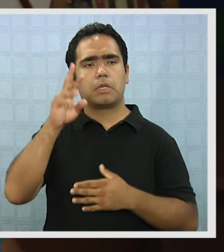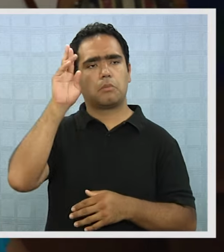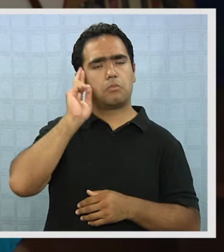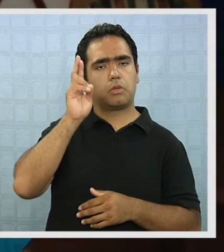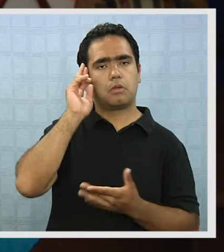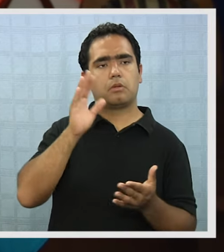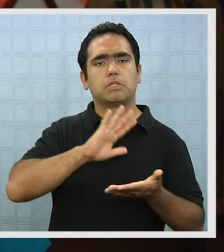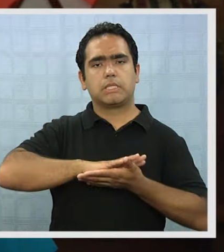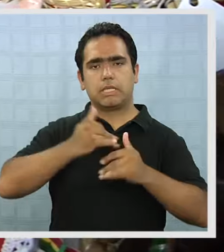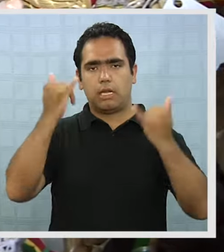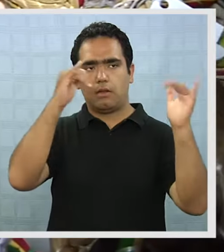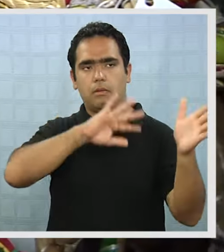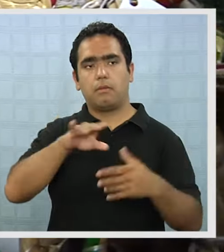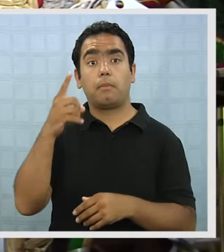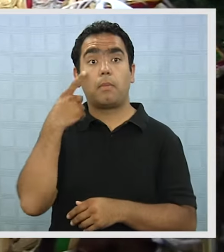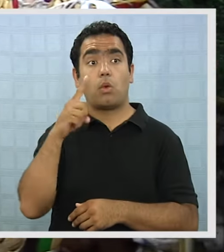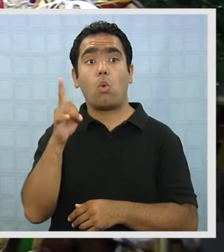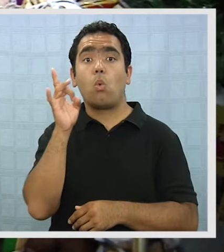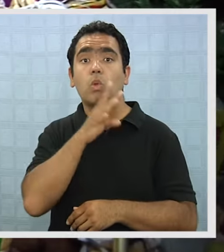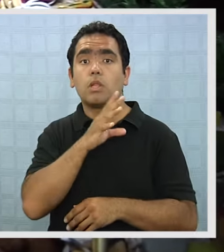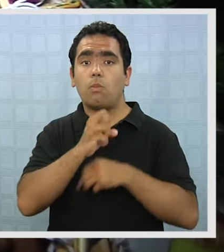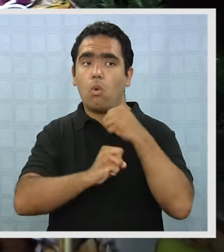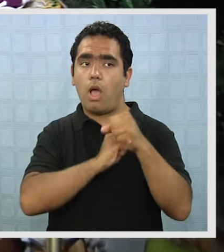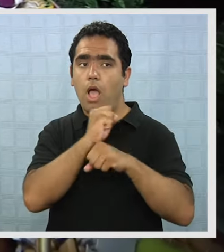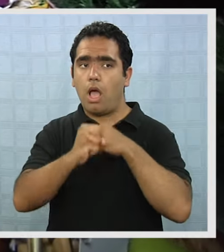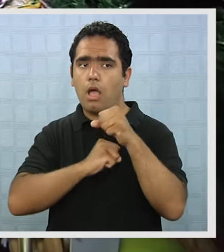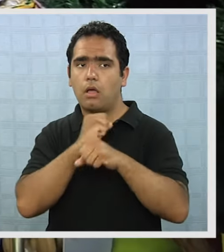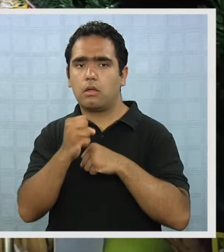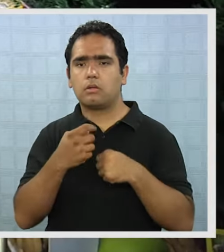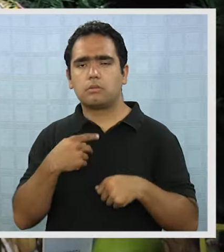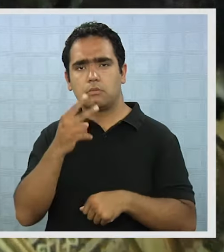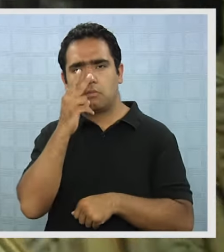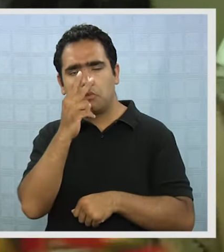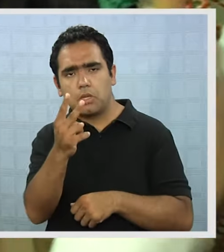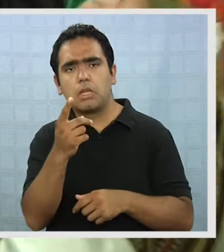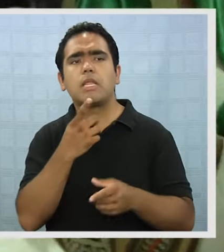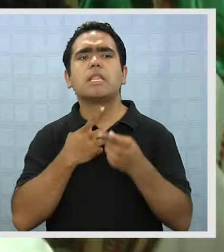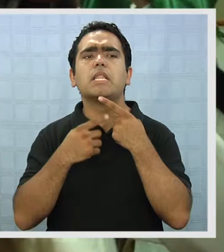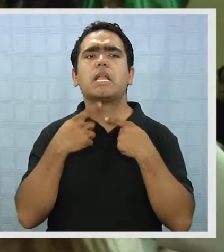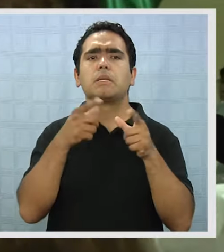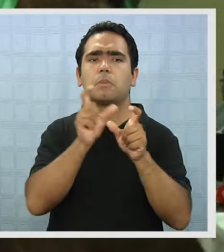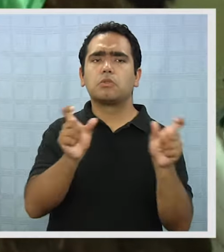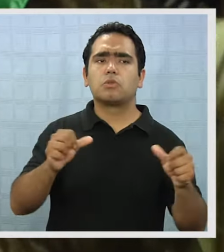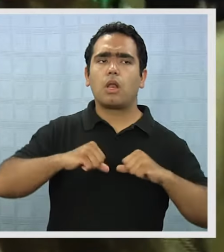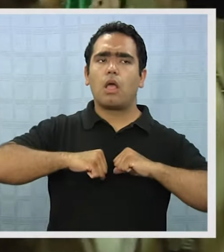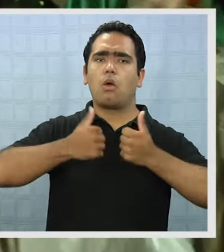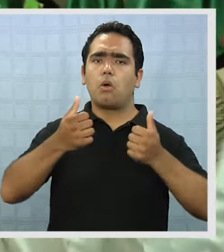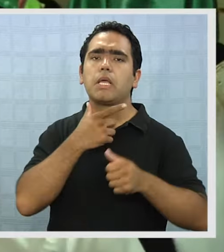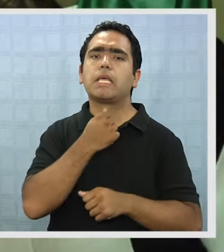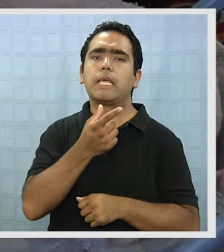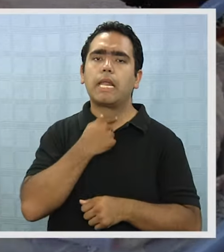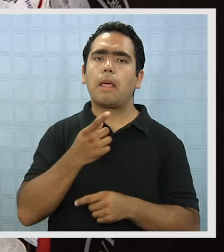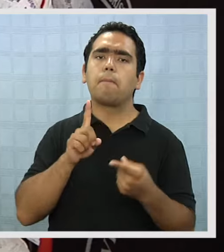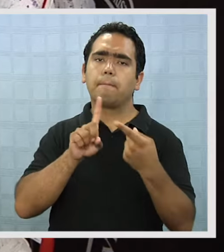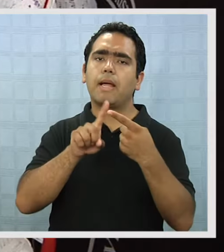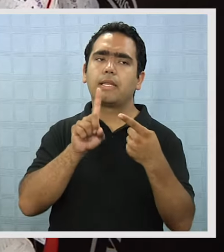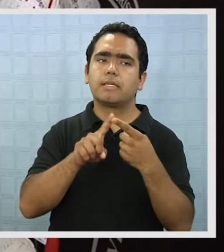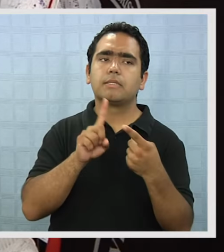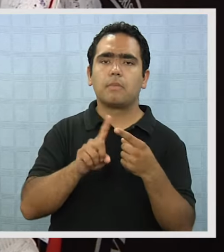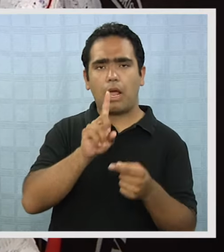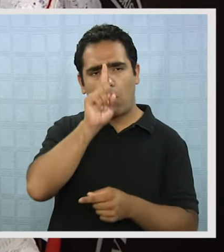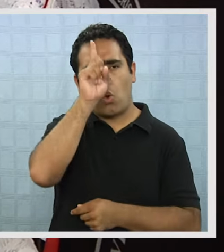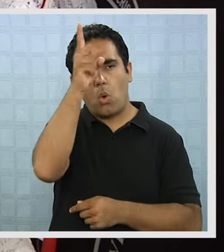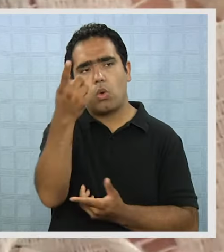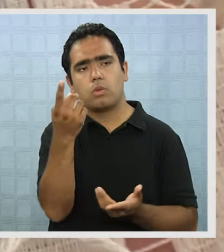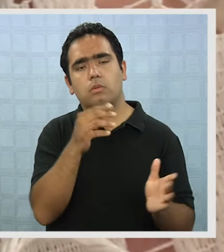referente a celebrar. Sin embargo, en los últimos años se ha visto un resurgimiento del interés de la gente joven por participar de las